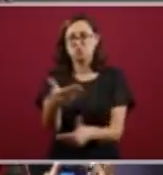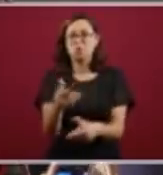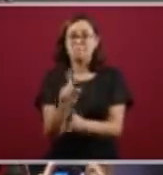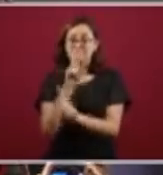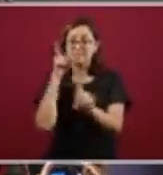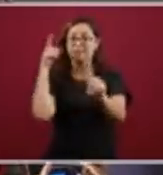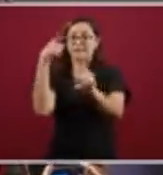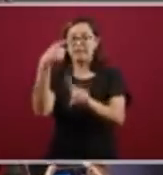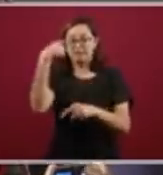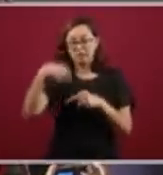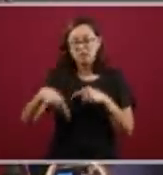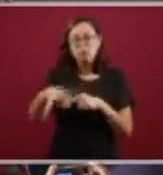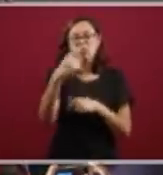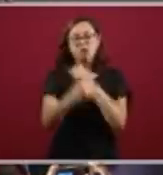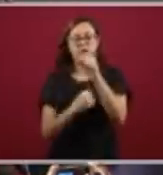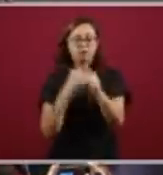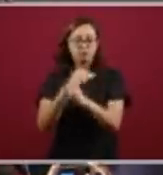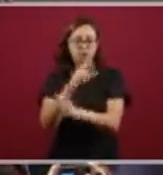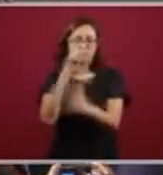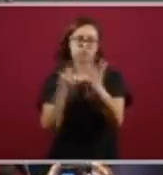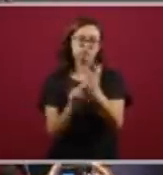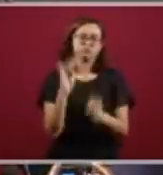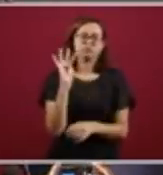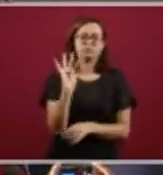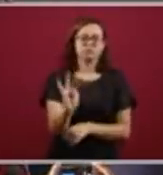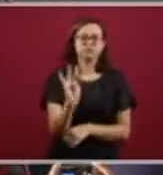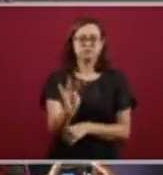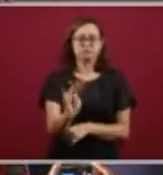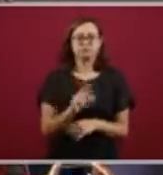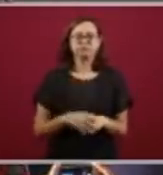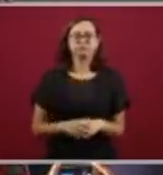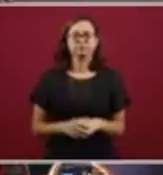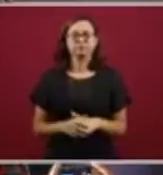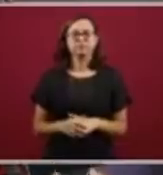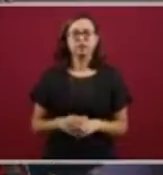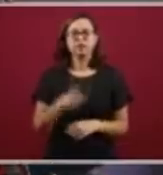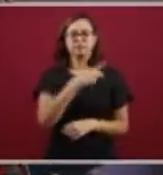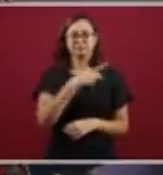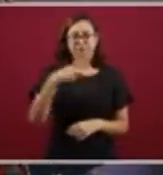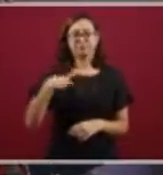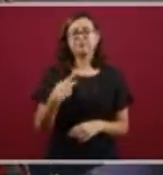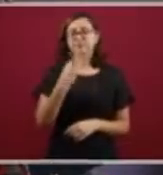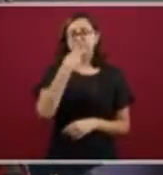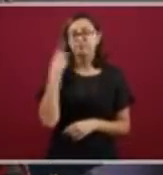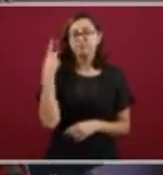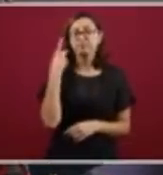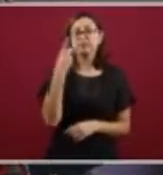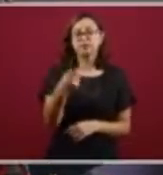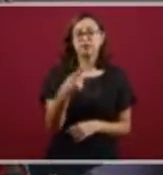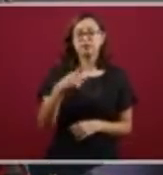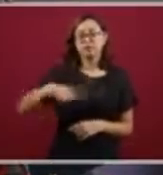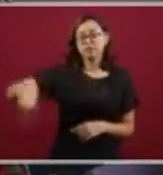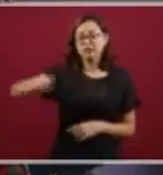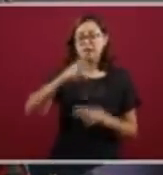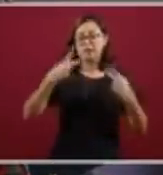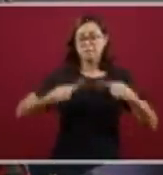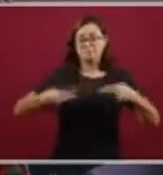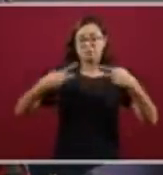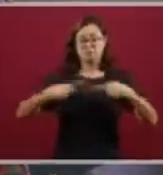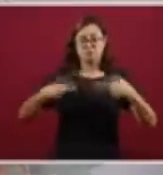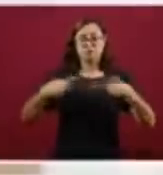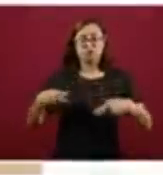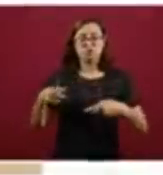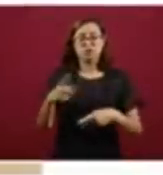meta 2019. Comentarles que los sujetos de derecho, el 55% de este